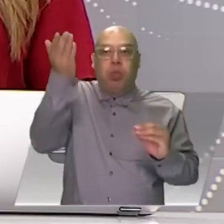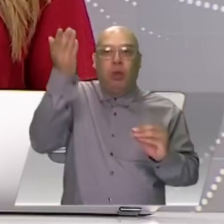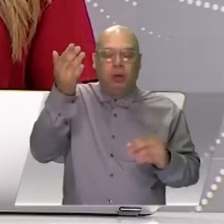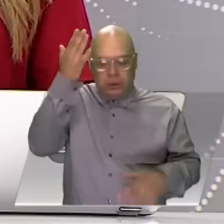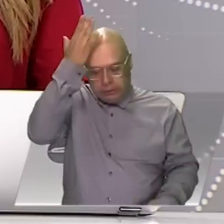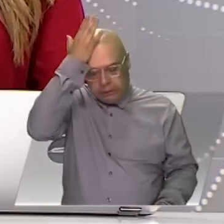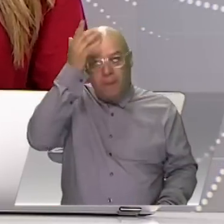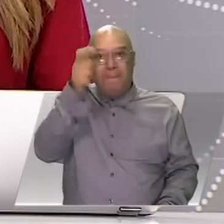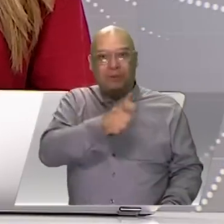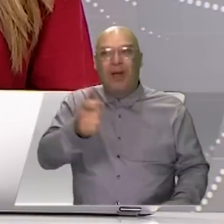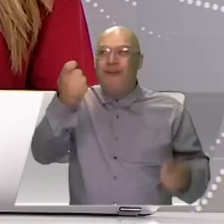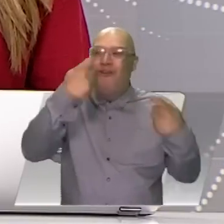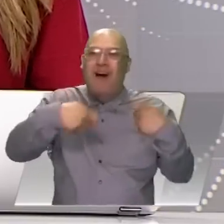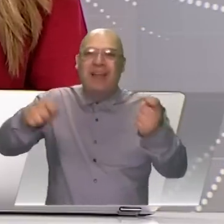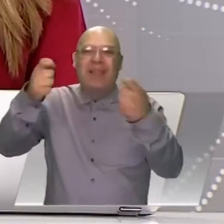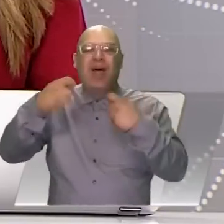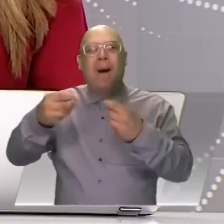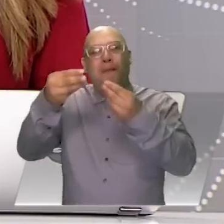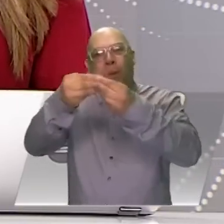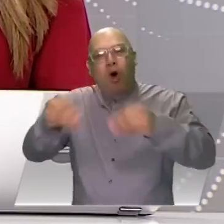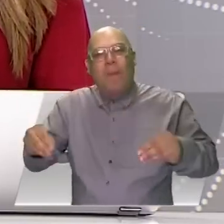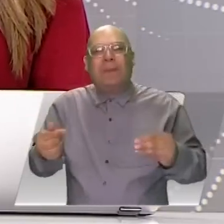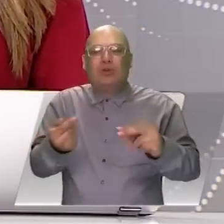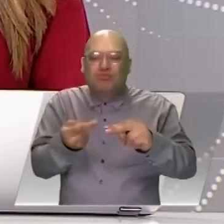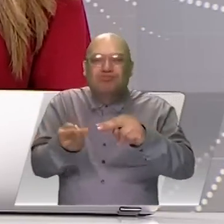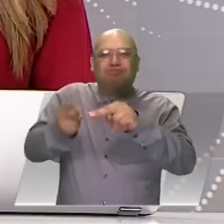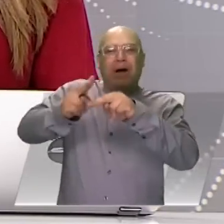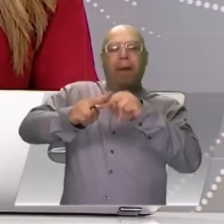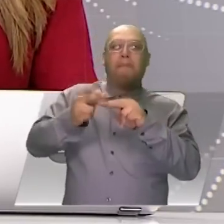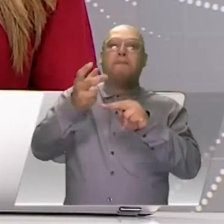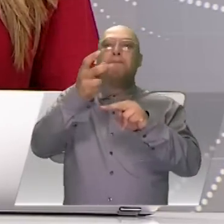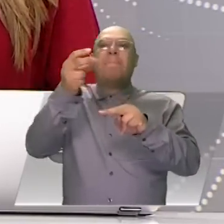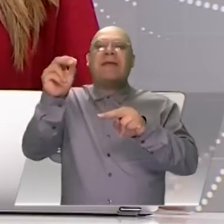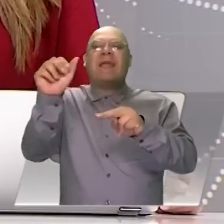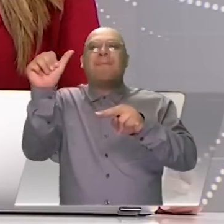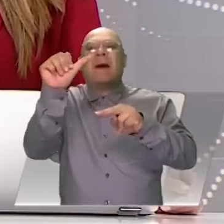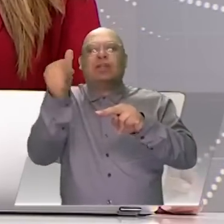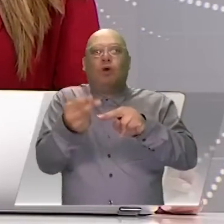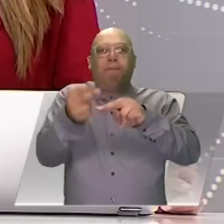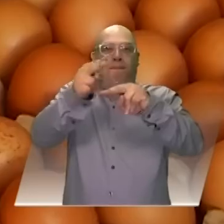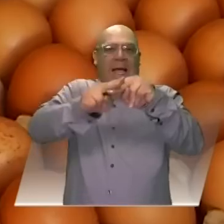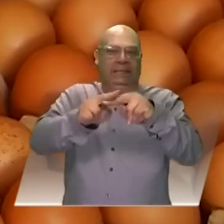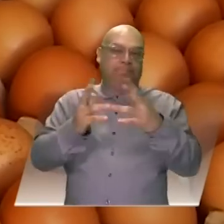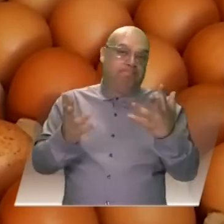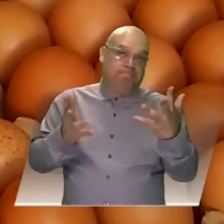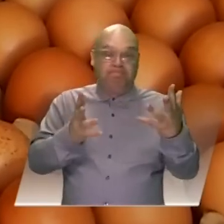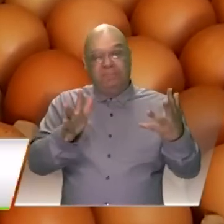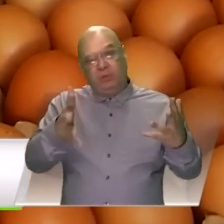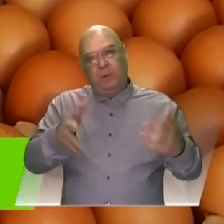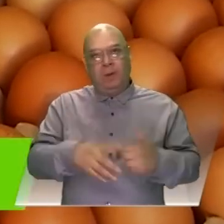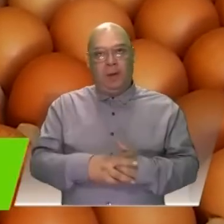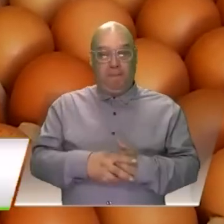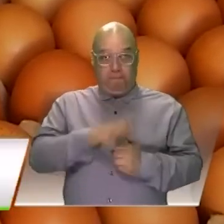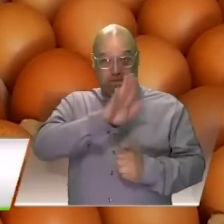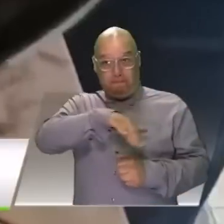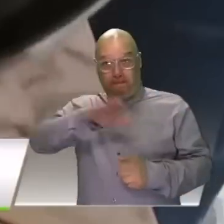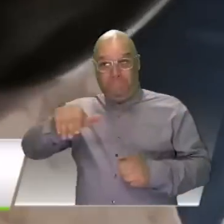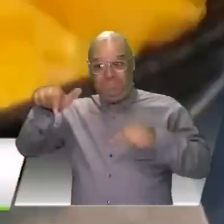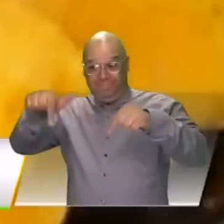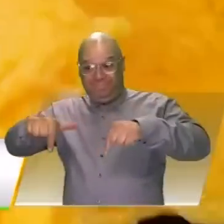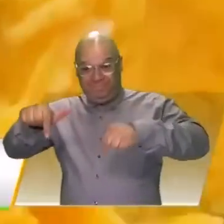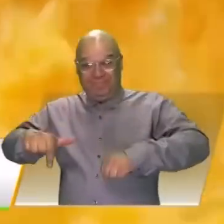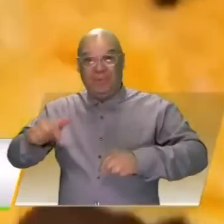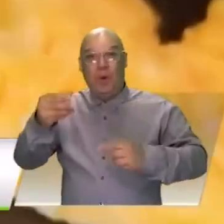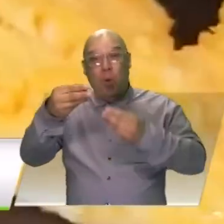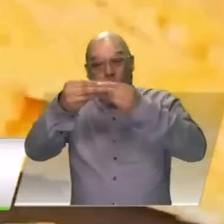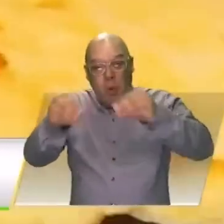los comerciantes, esta proteína subirá aproximadamente cerca de 20 pesos en promedio. En Antioquia el huevo es protagonista en la